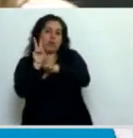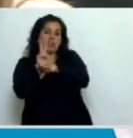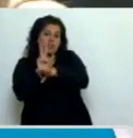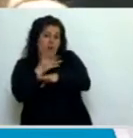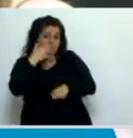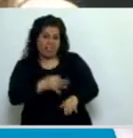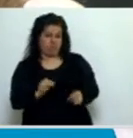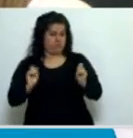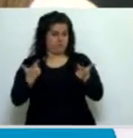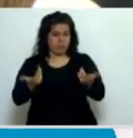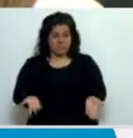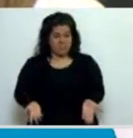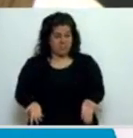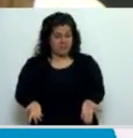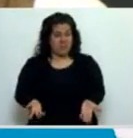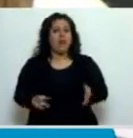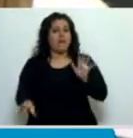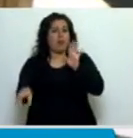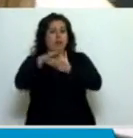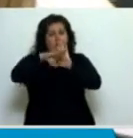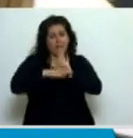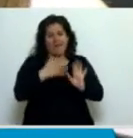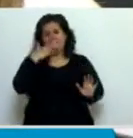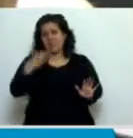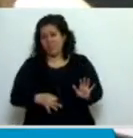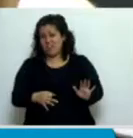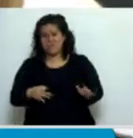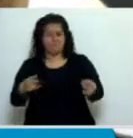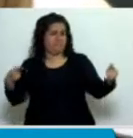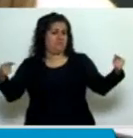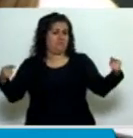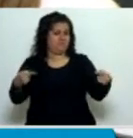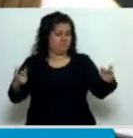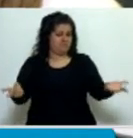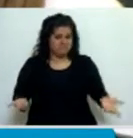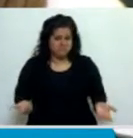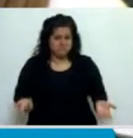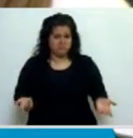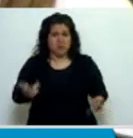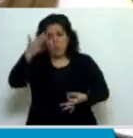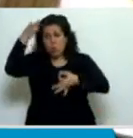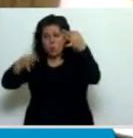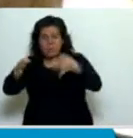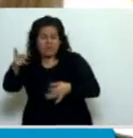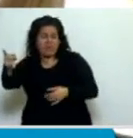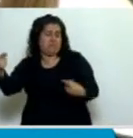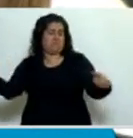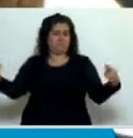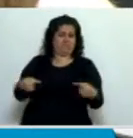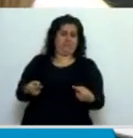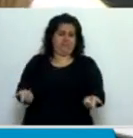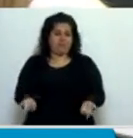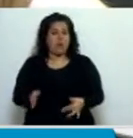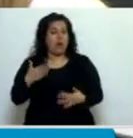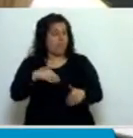no existe. Es una norma absolutamente inútil desde el punto de vista jurídico. Lo más grave es